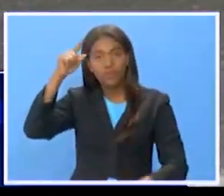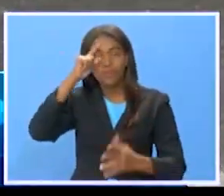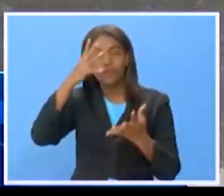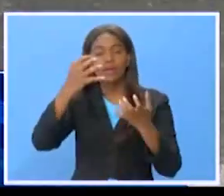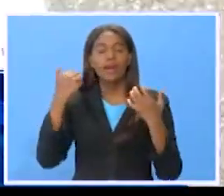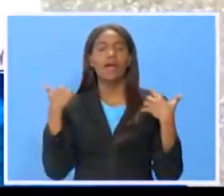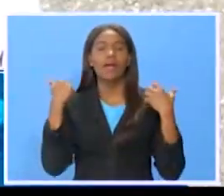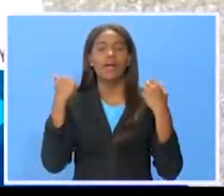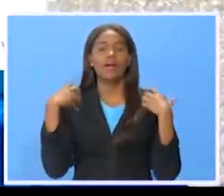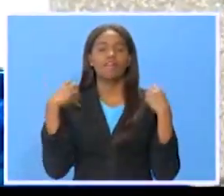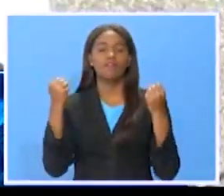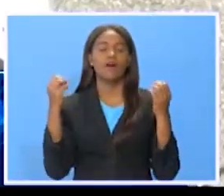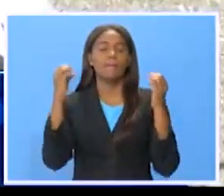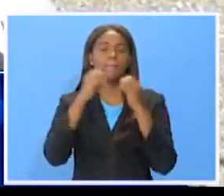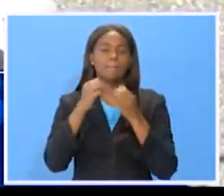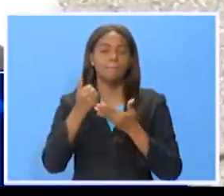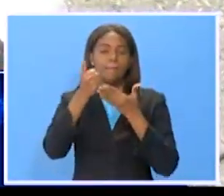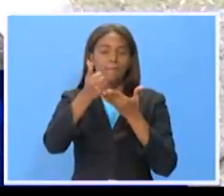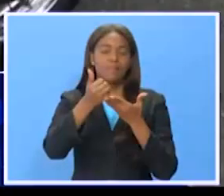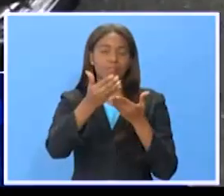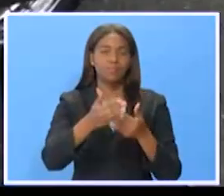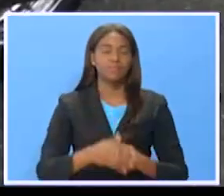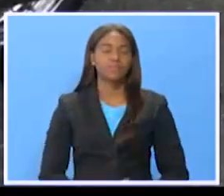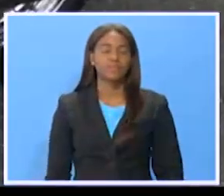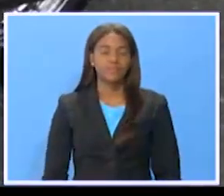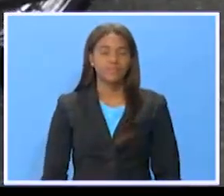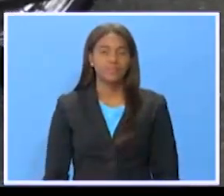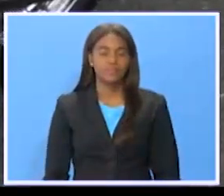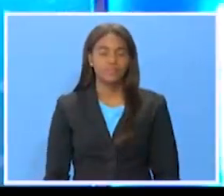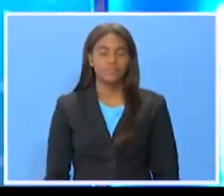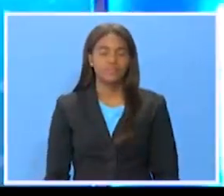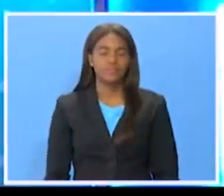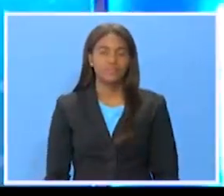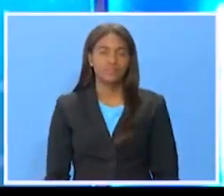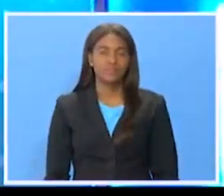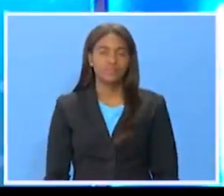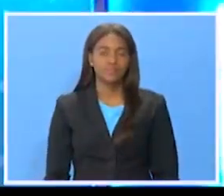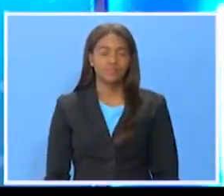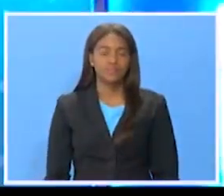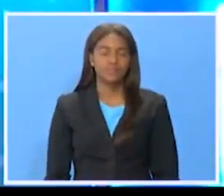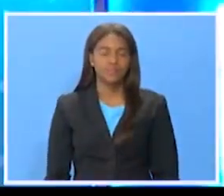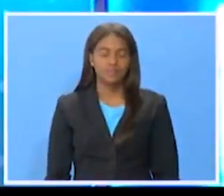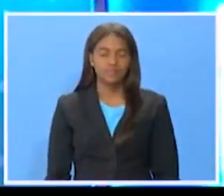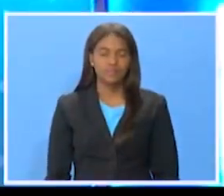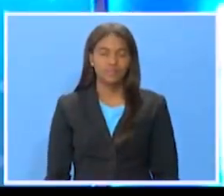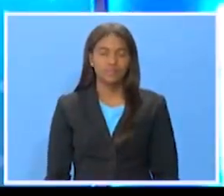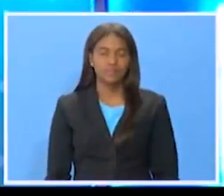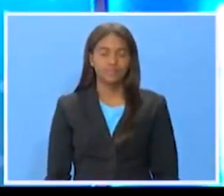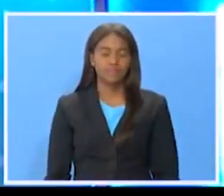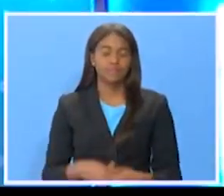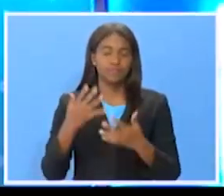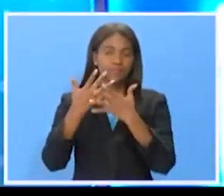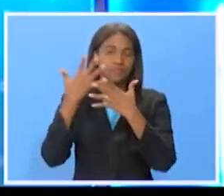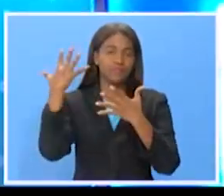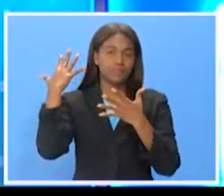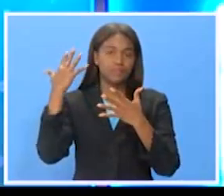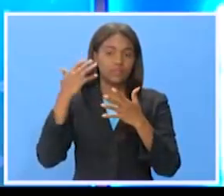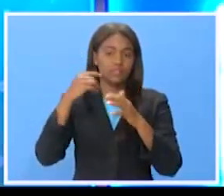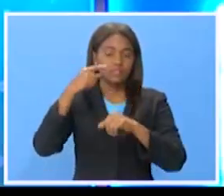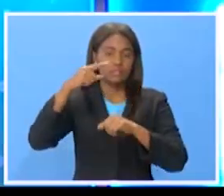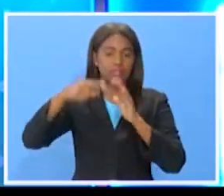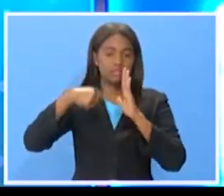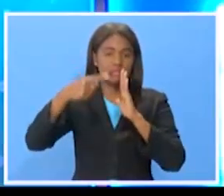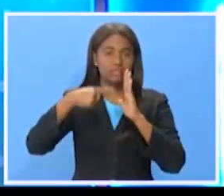fortalecer el sector pecuario nacional. Señores, y desde hace unas horas